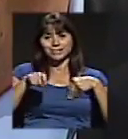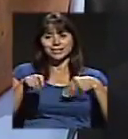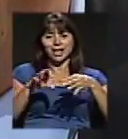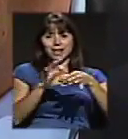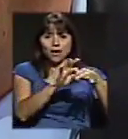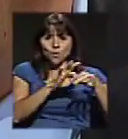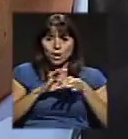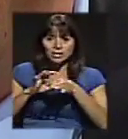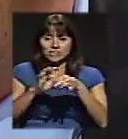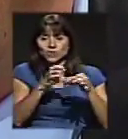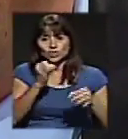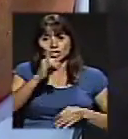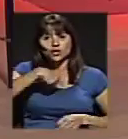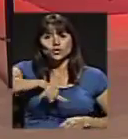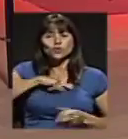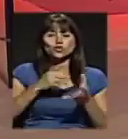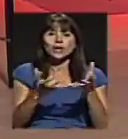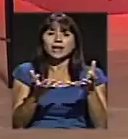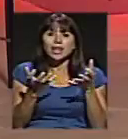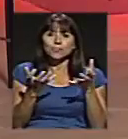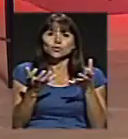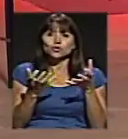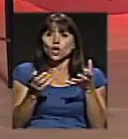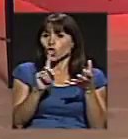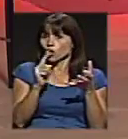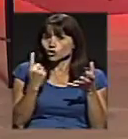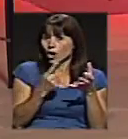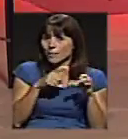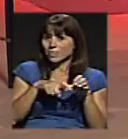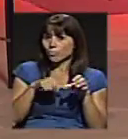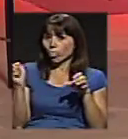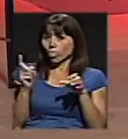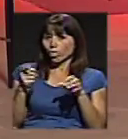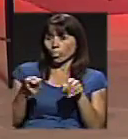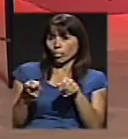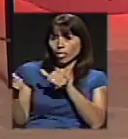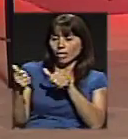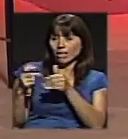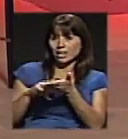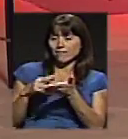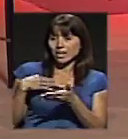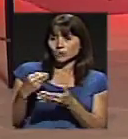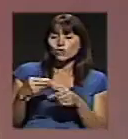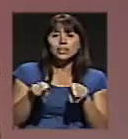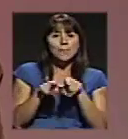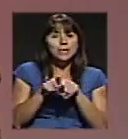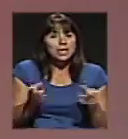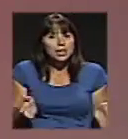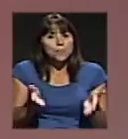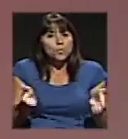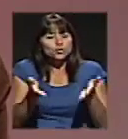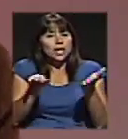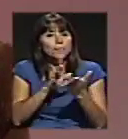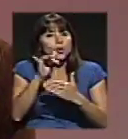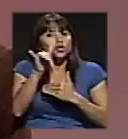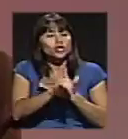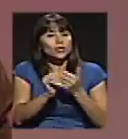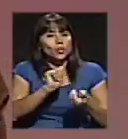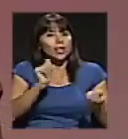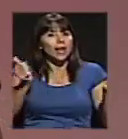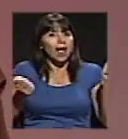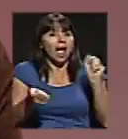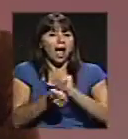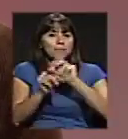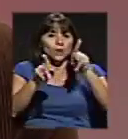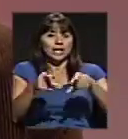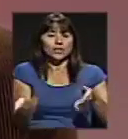país no solo sacar a Liberación, sino impulsar un proyecto de cambio que realmente le devuelva la esperanza a la gente. Ahora, ¿usted